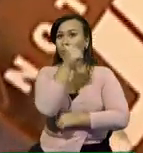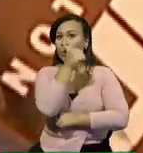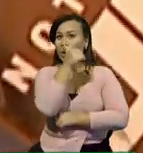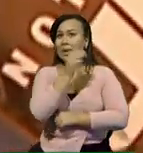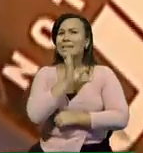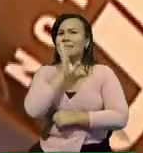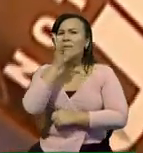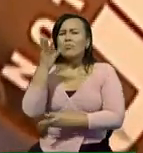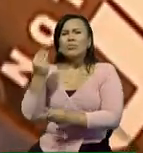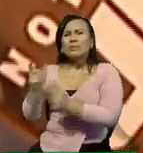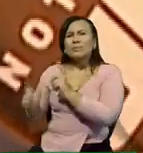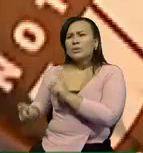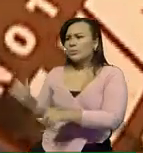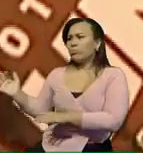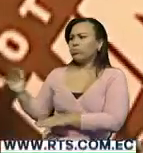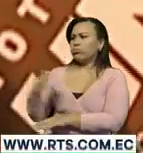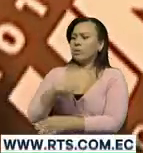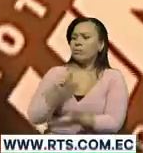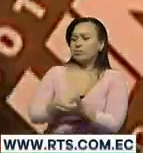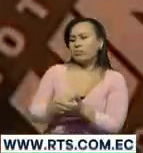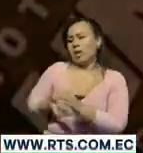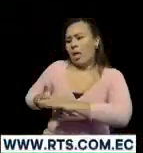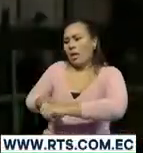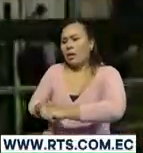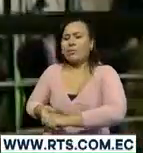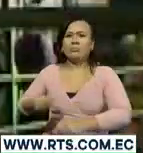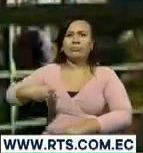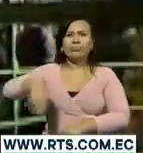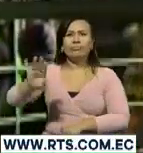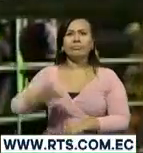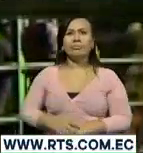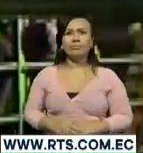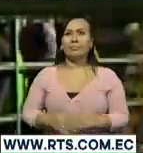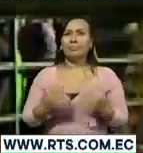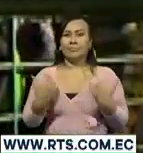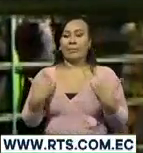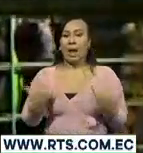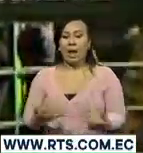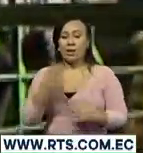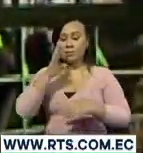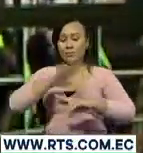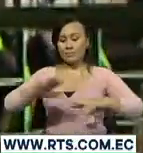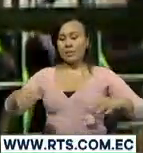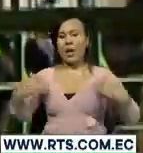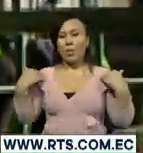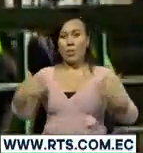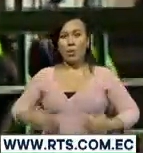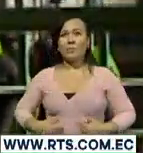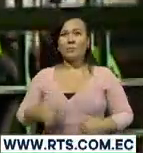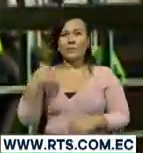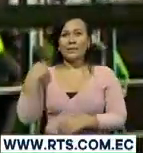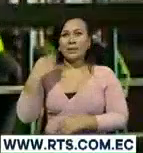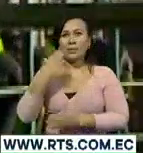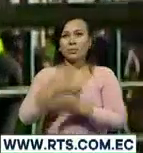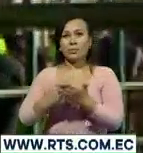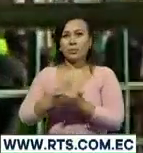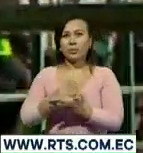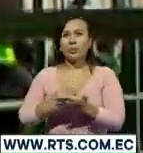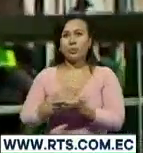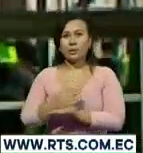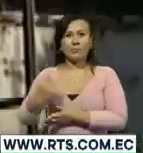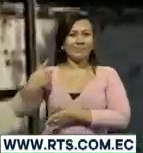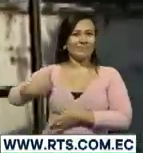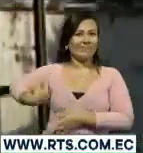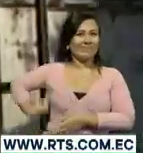siempre venían, le llamaban, él salía, daba la mano y hasta luego. De la inspección en el sitio, en el cuerpo encontraron una herida de arma blanca a la altura de la